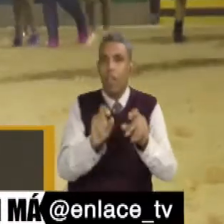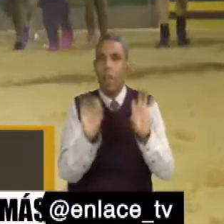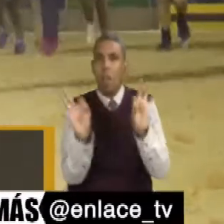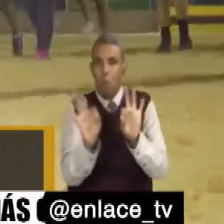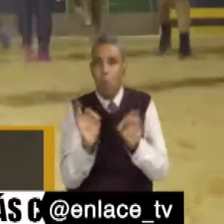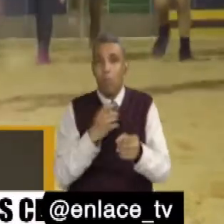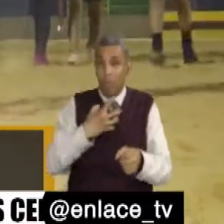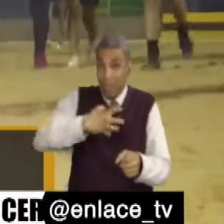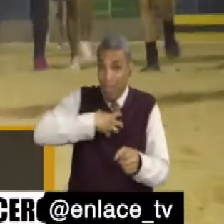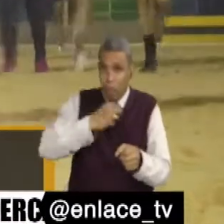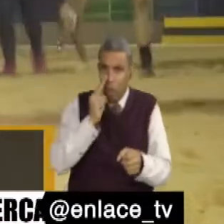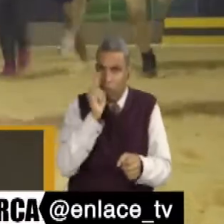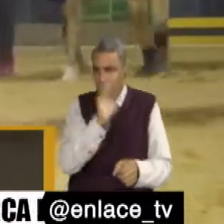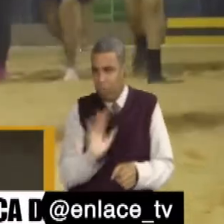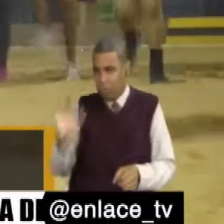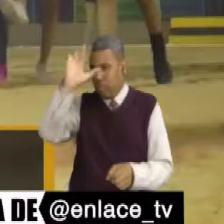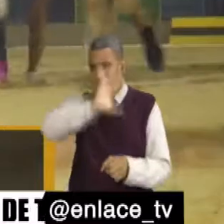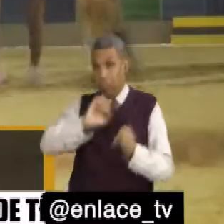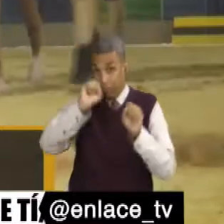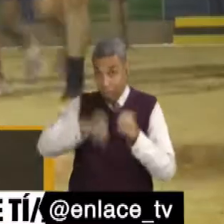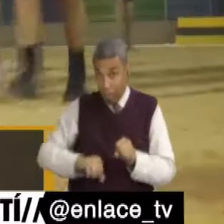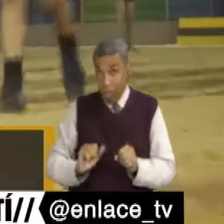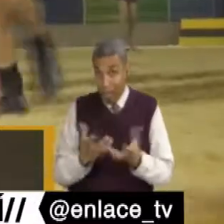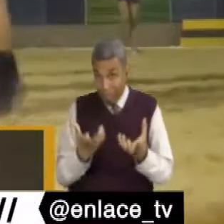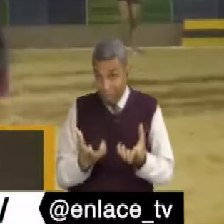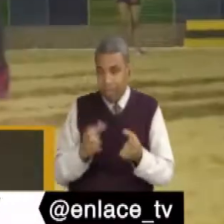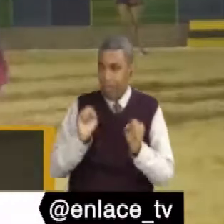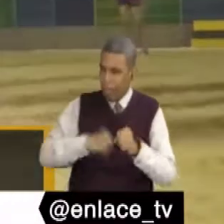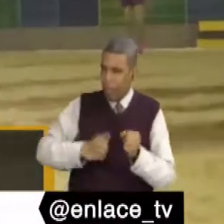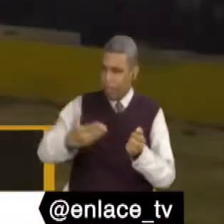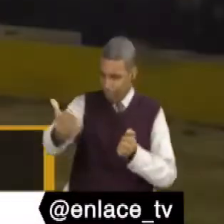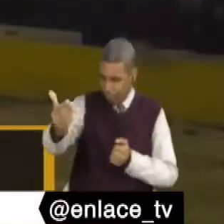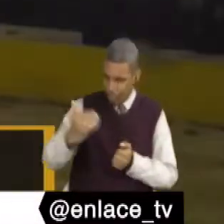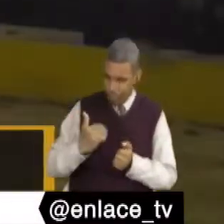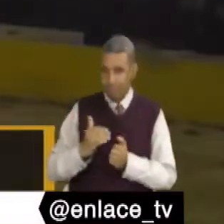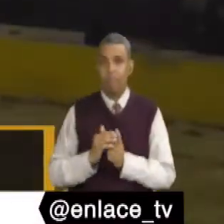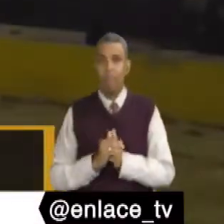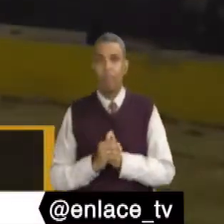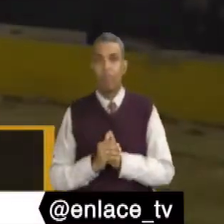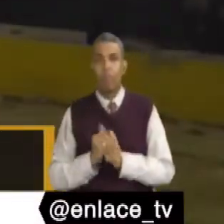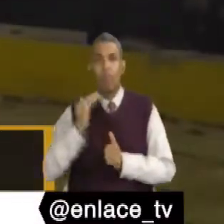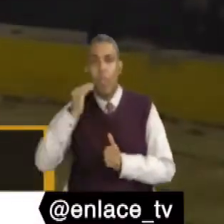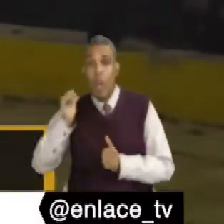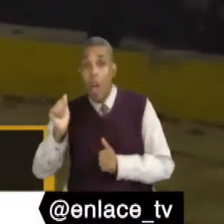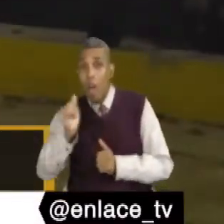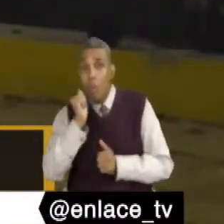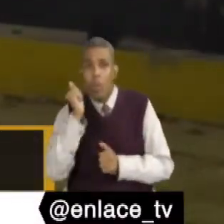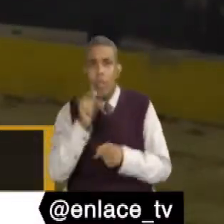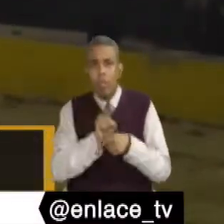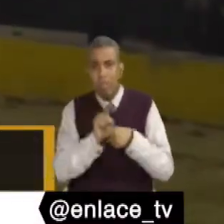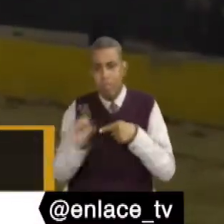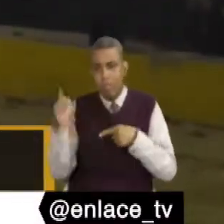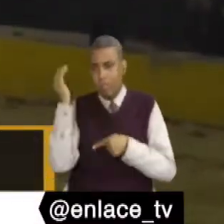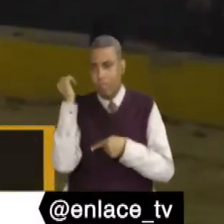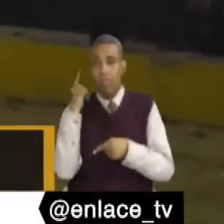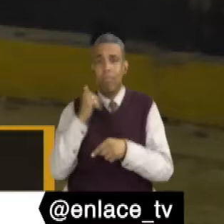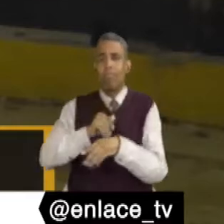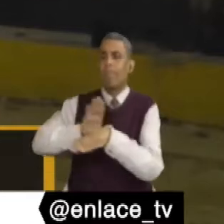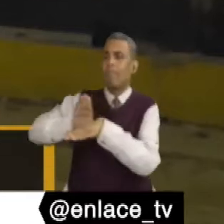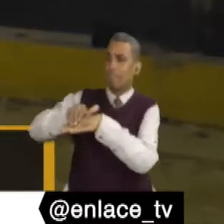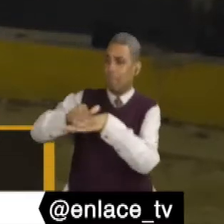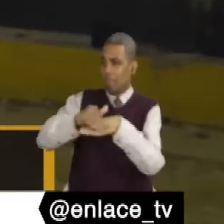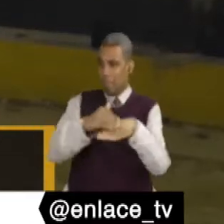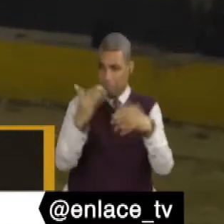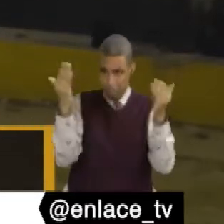a los que tiene invitaciones el club. En estos momentos la convocatoria de mujeres apenas inició esta semana.